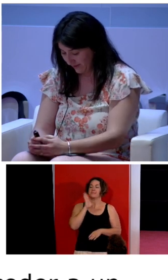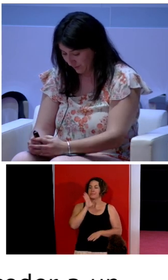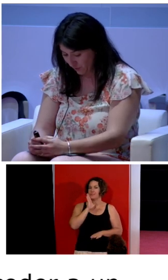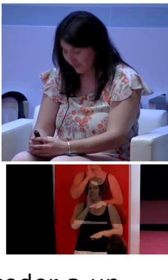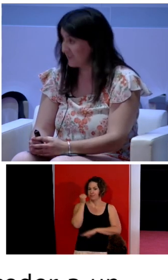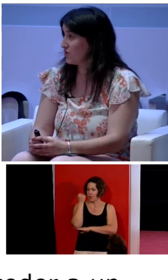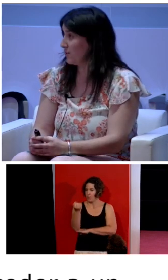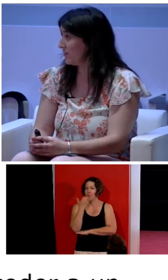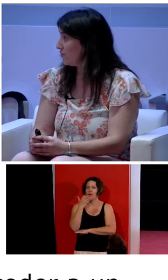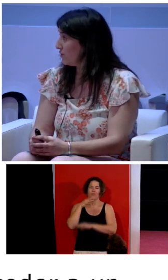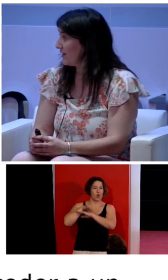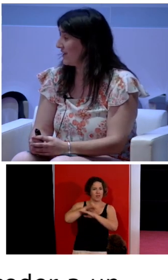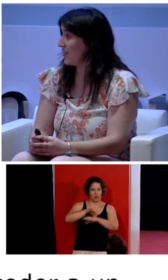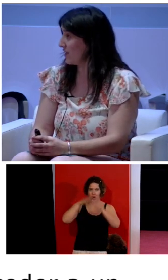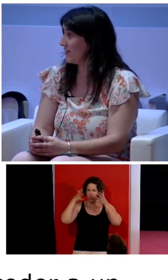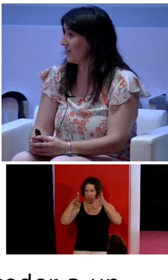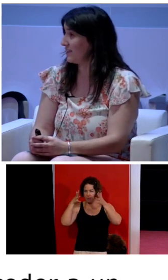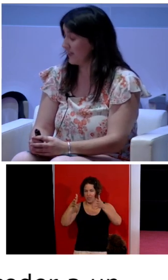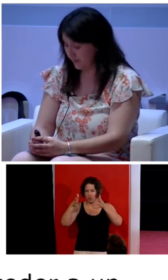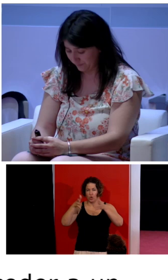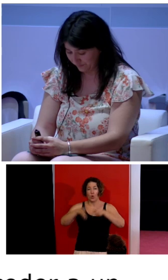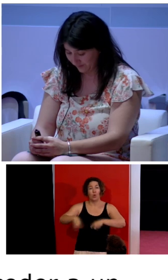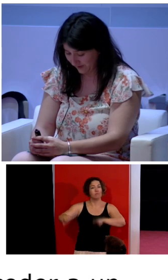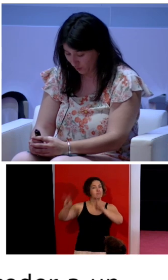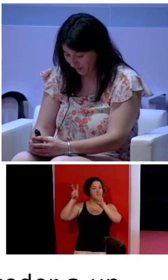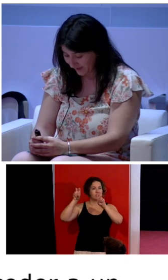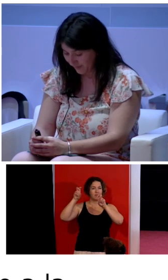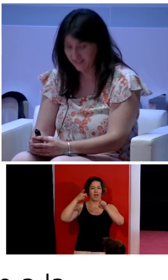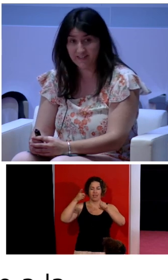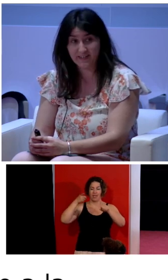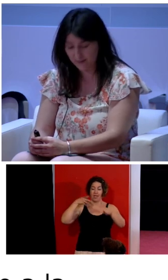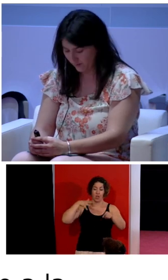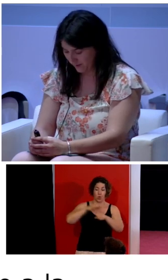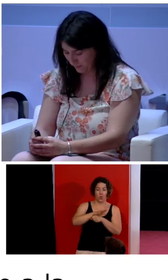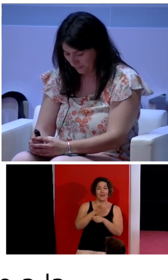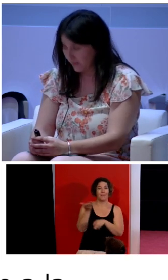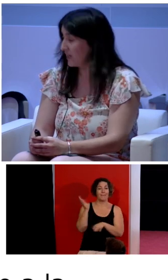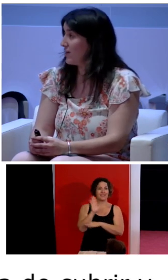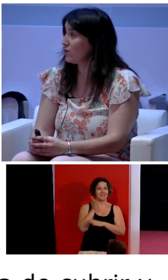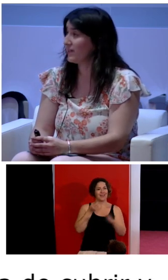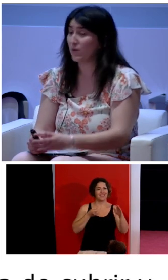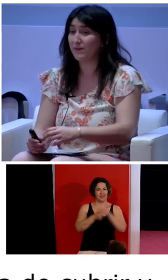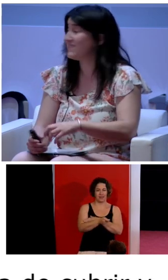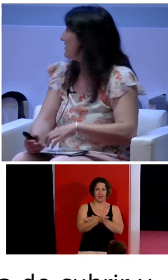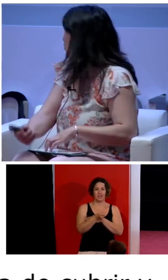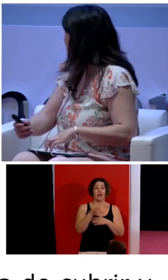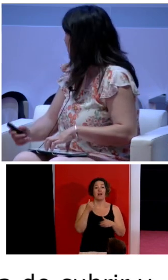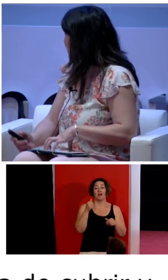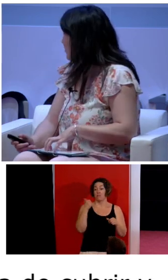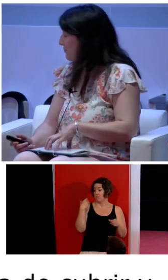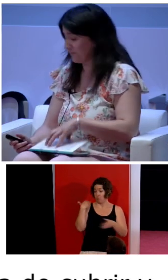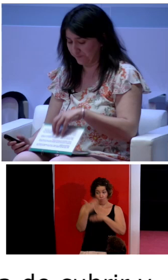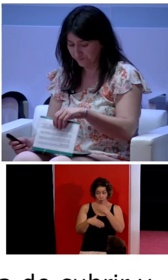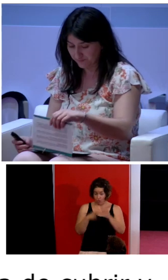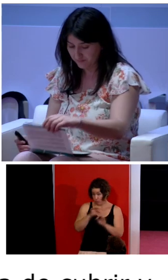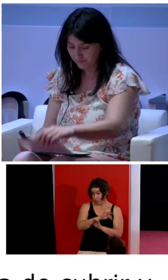la orientación y al asesoramiento a la hora de cubrir y presentar instancias y a lo largo de lo que viene siendo todo el proceso.